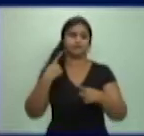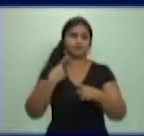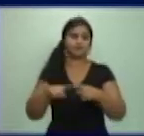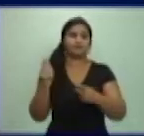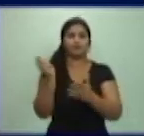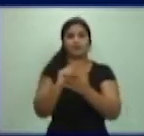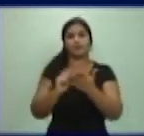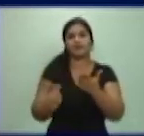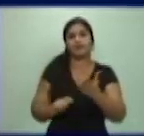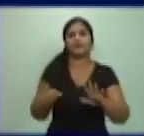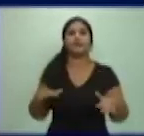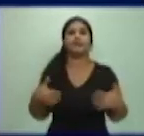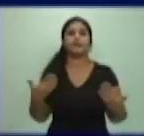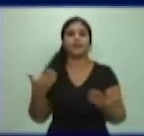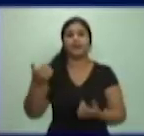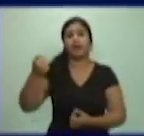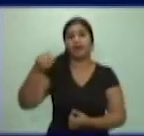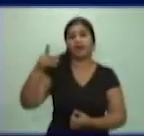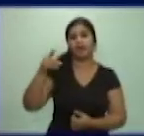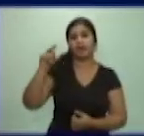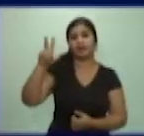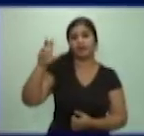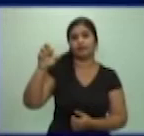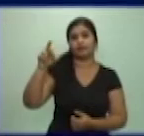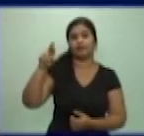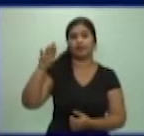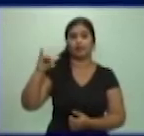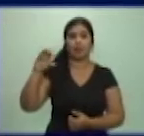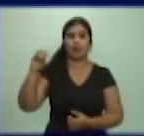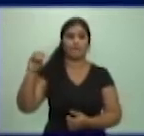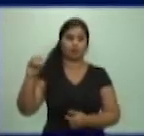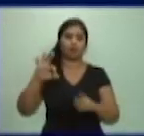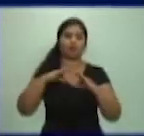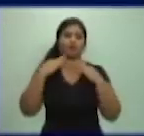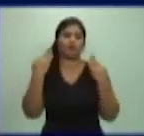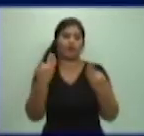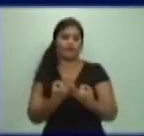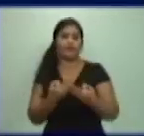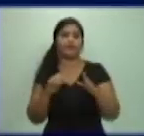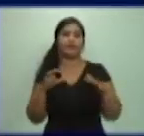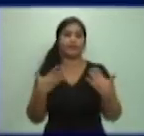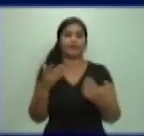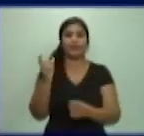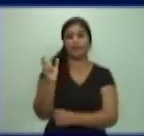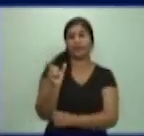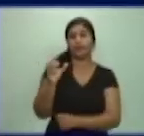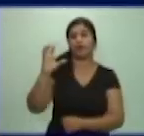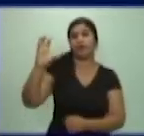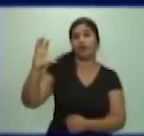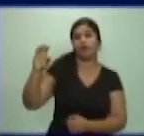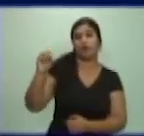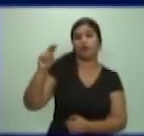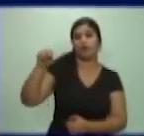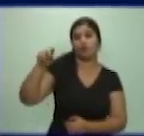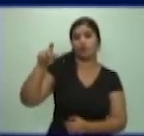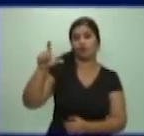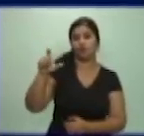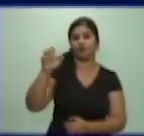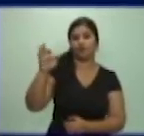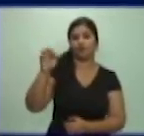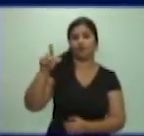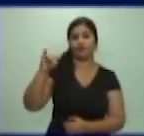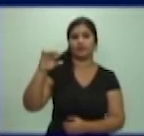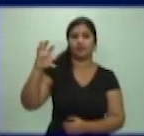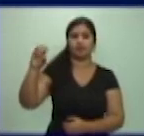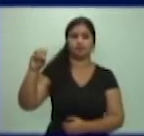de la familia del sustantivo conflictos. Generalmente se les dice escribir o le enseñamos a escribir